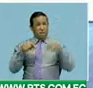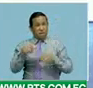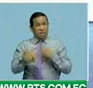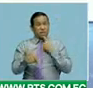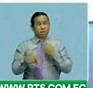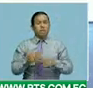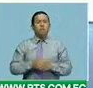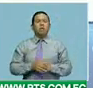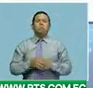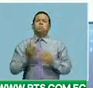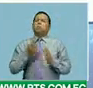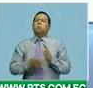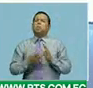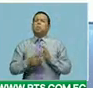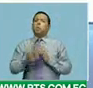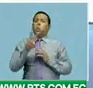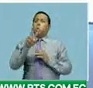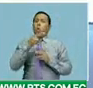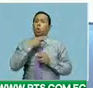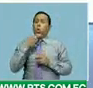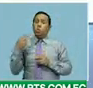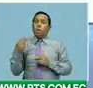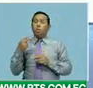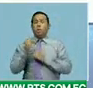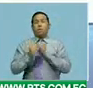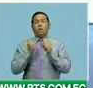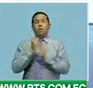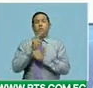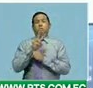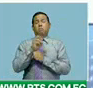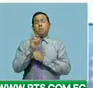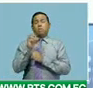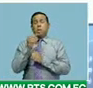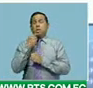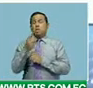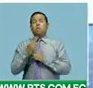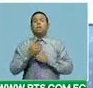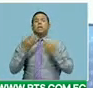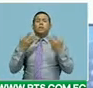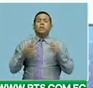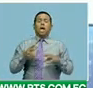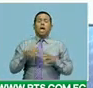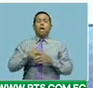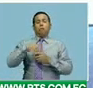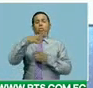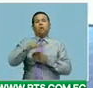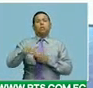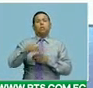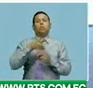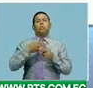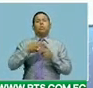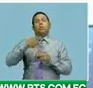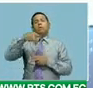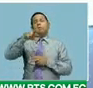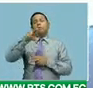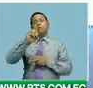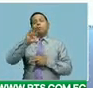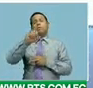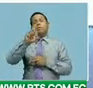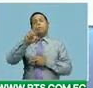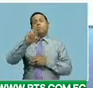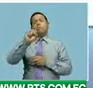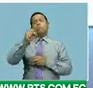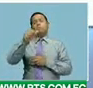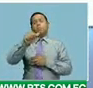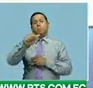de noviembre del 2020 se dio un incendio en las naves de materia prima exteriores de Procarza. Luego de más de 10 horas de intenso trabajo,